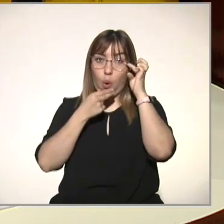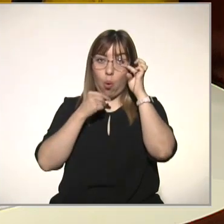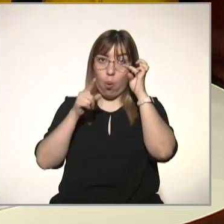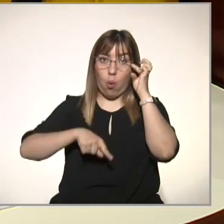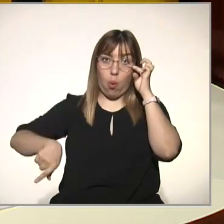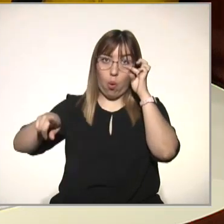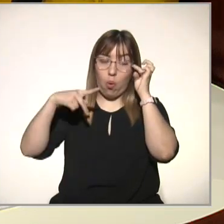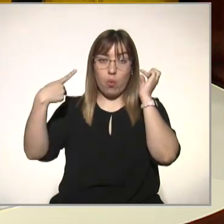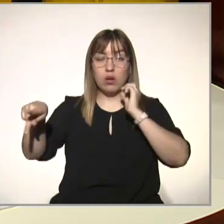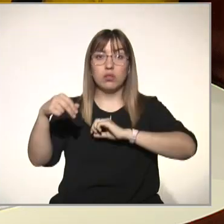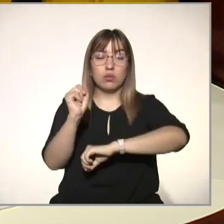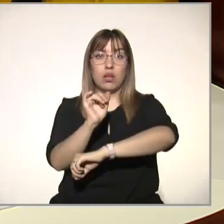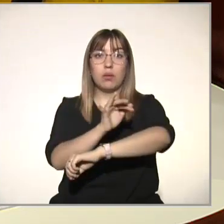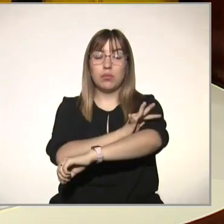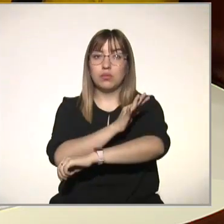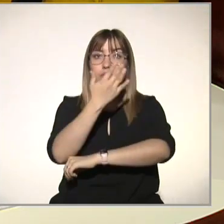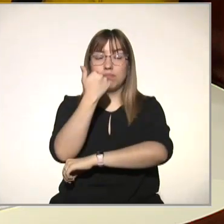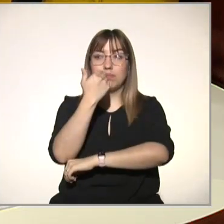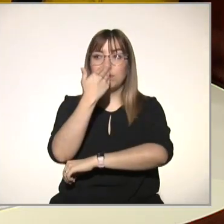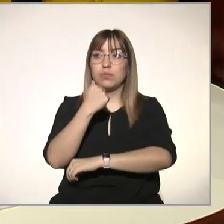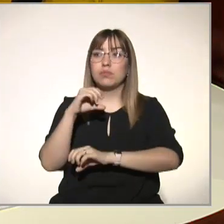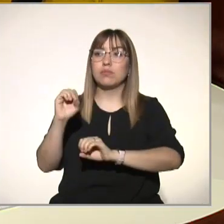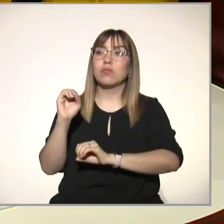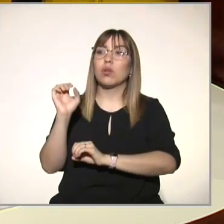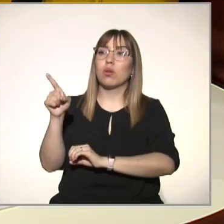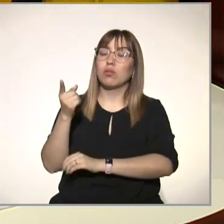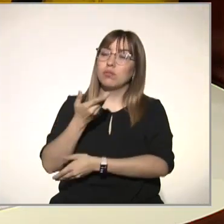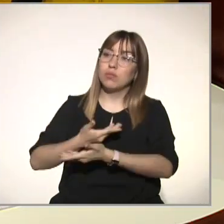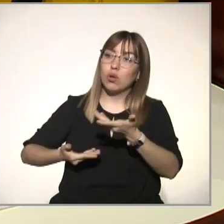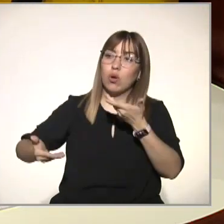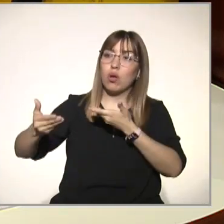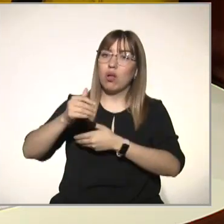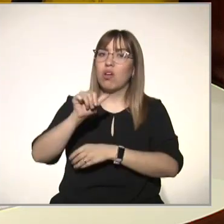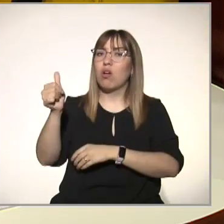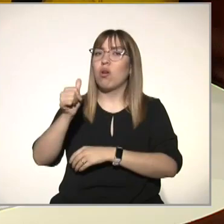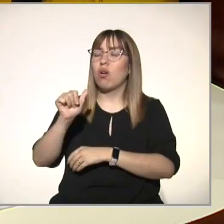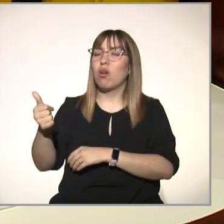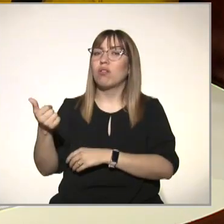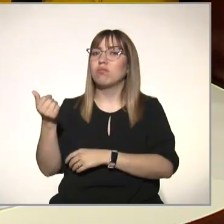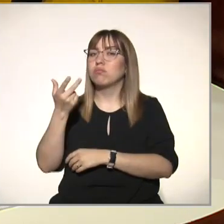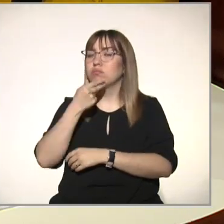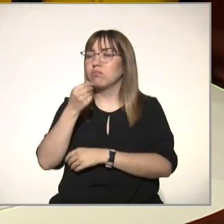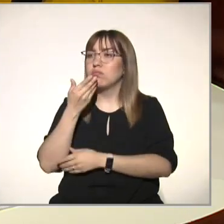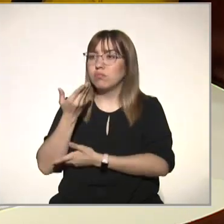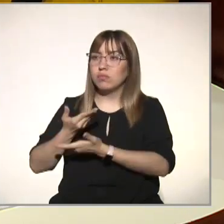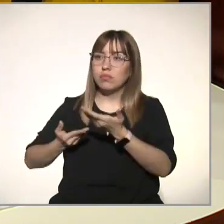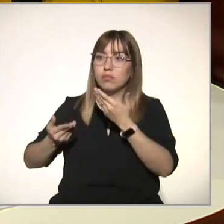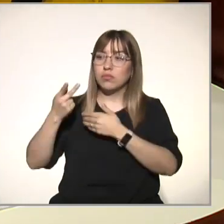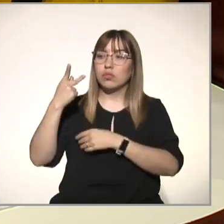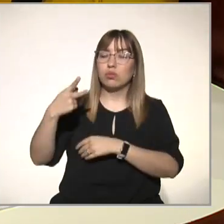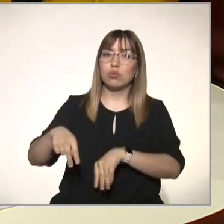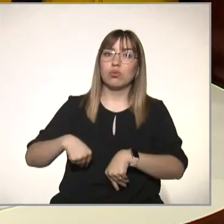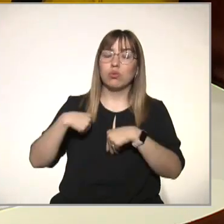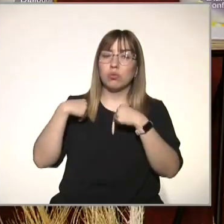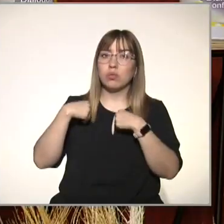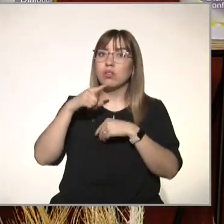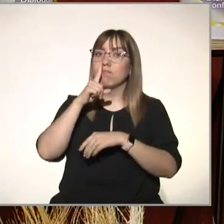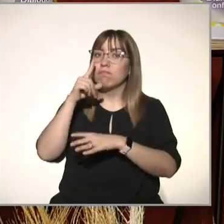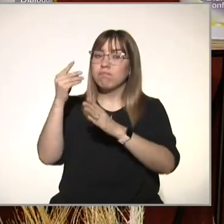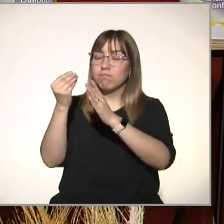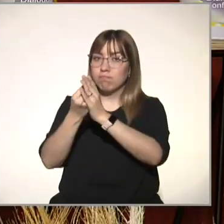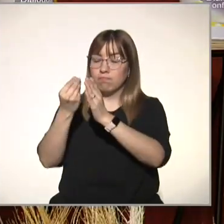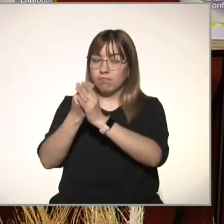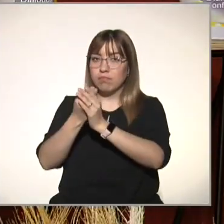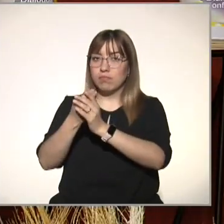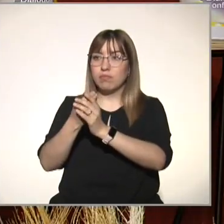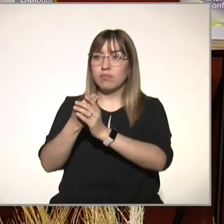convive generalmente con otros hombres, o tiene una vida secreta privada que también se permite, y la madre es